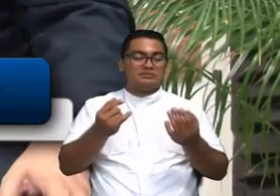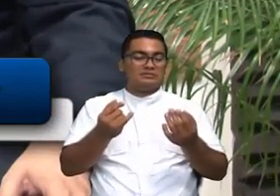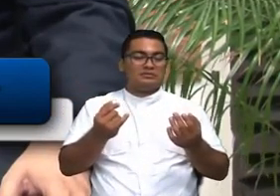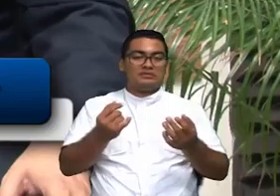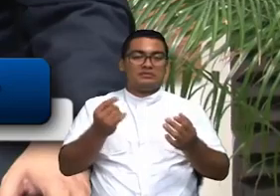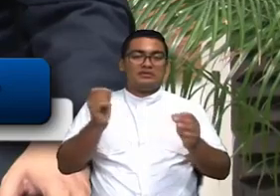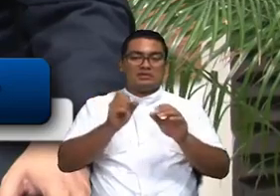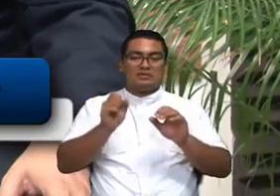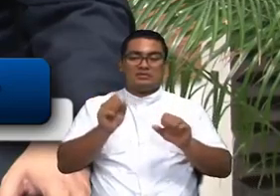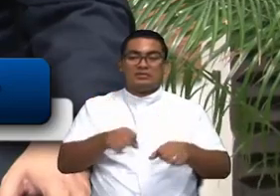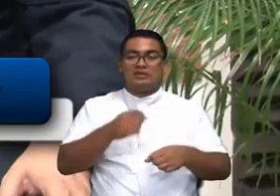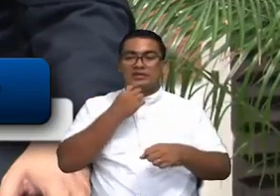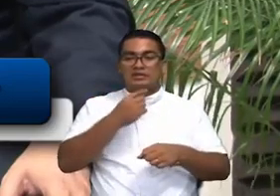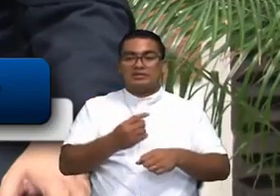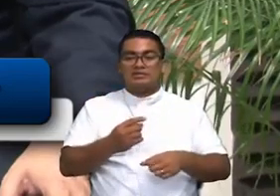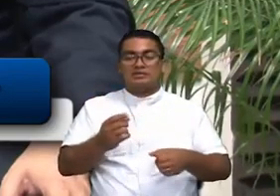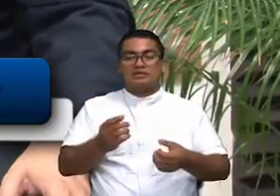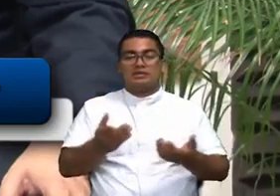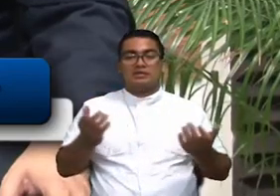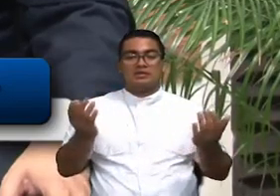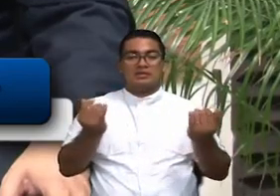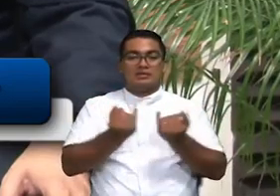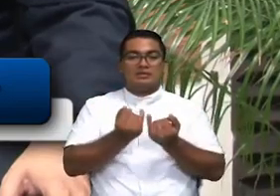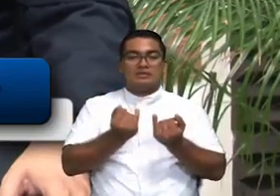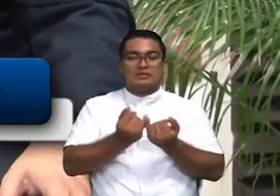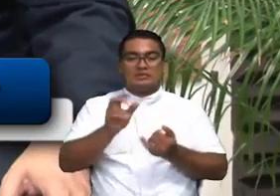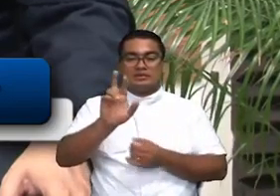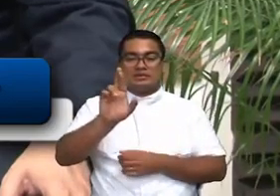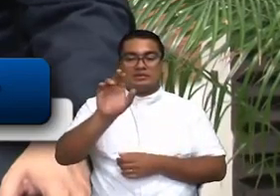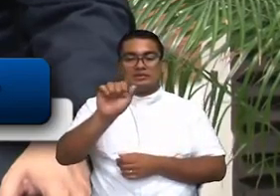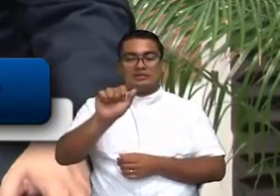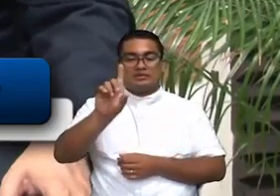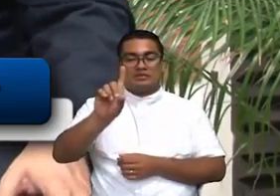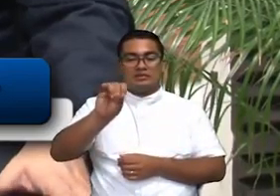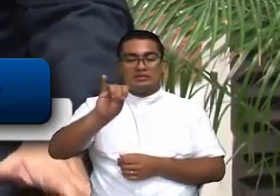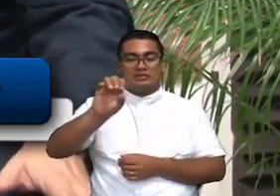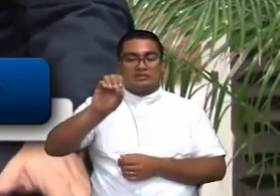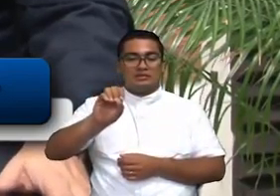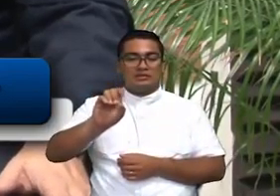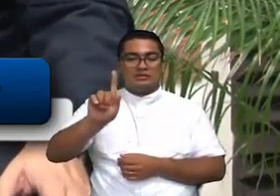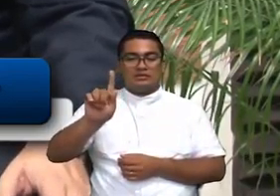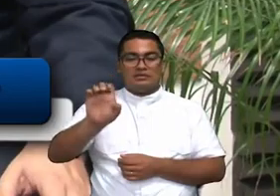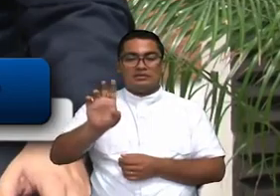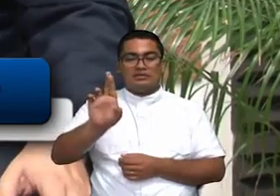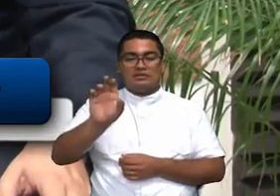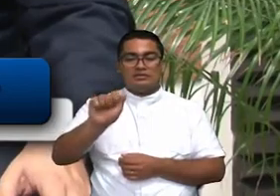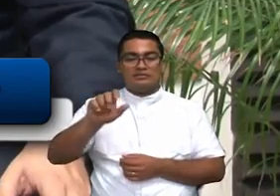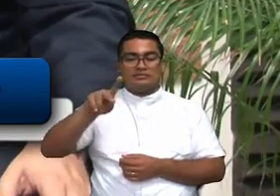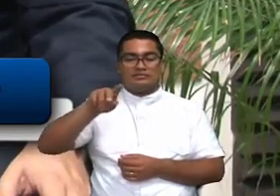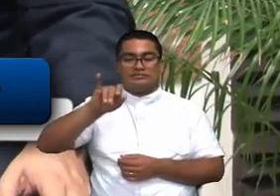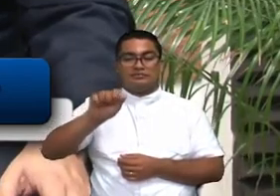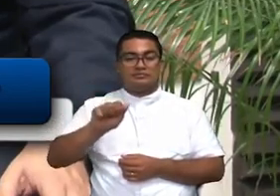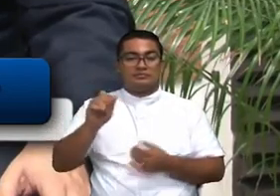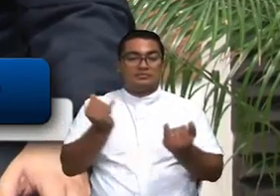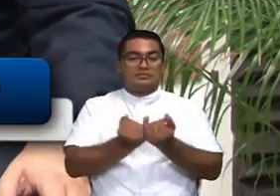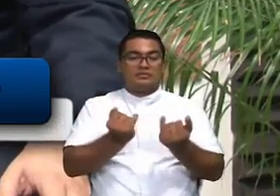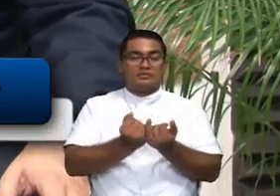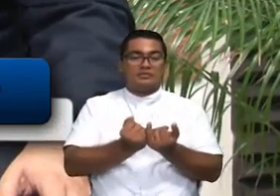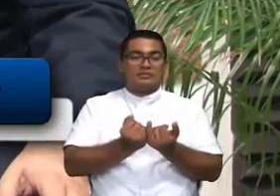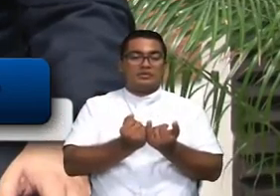más cirugía. En este caso nos vamos a enfocar en lo que es la radioterapia. Entonces, la radioterapia mediante el acelerador